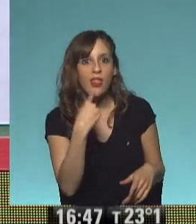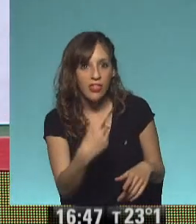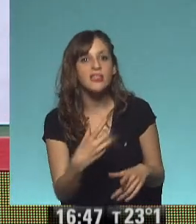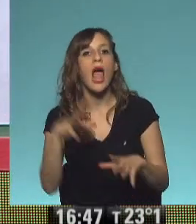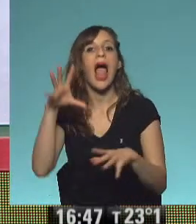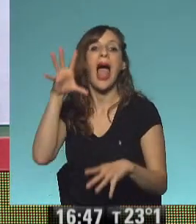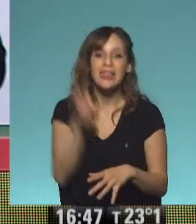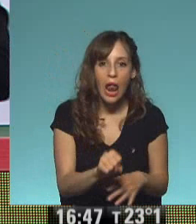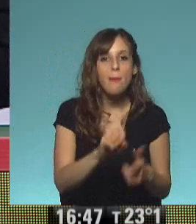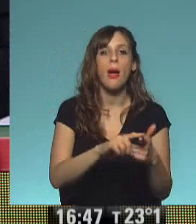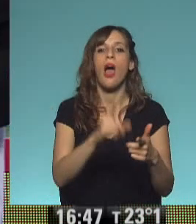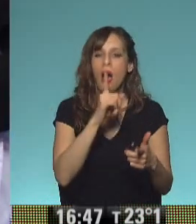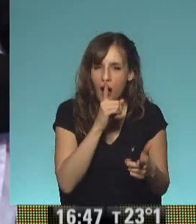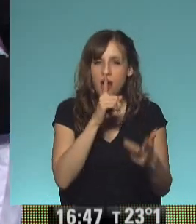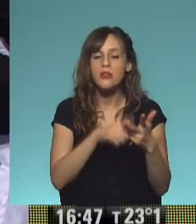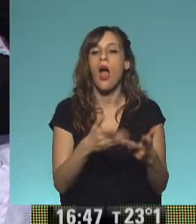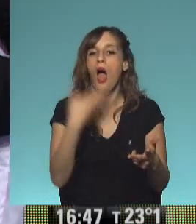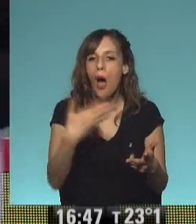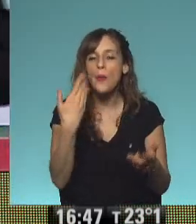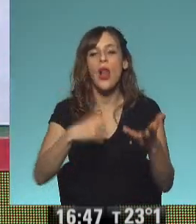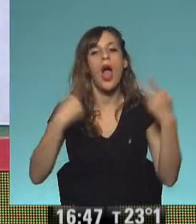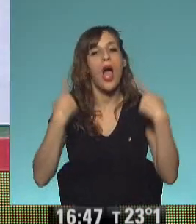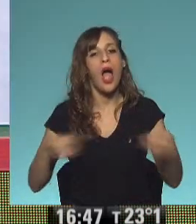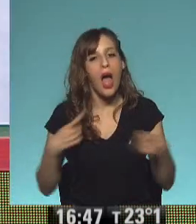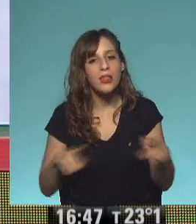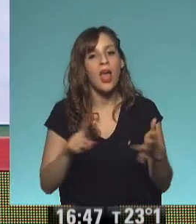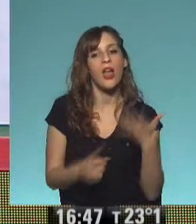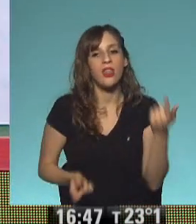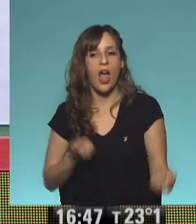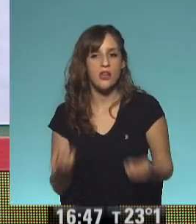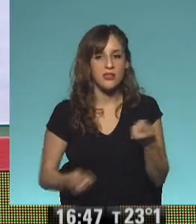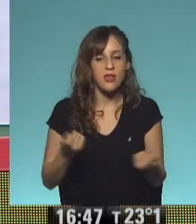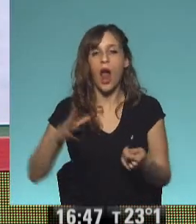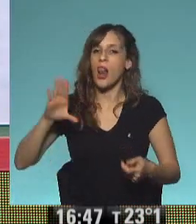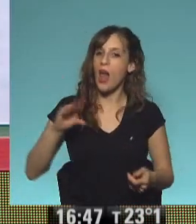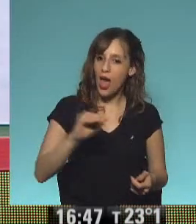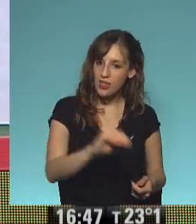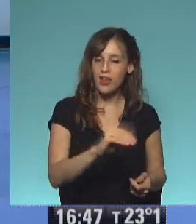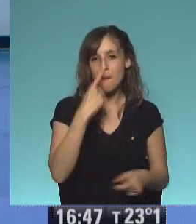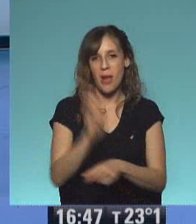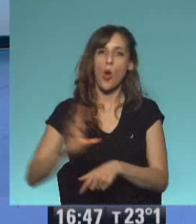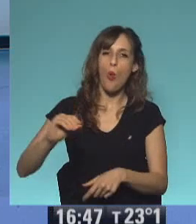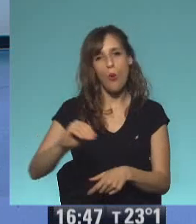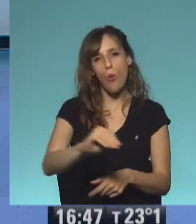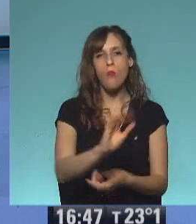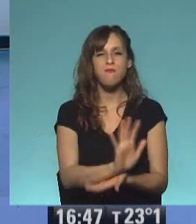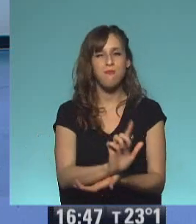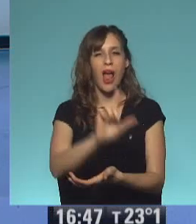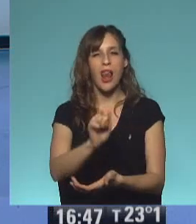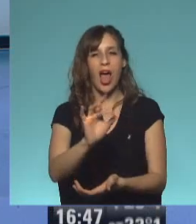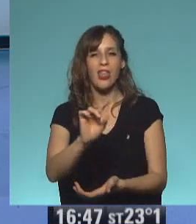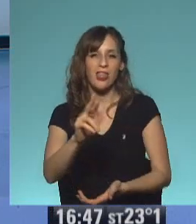atrapa casa habla con danza la dra ocurre mucha más alta